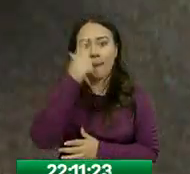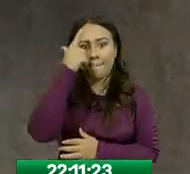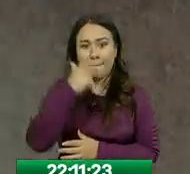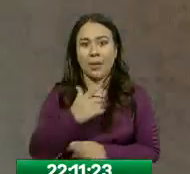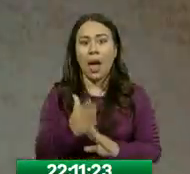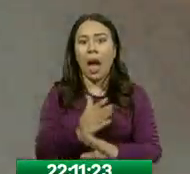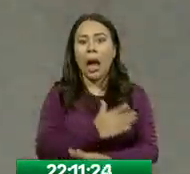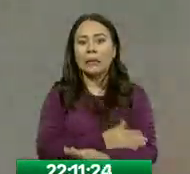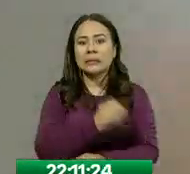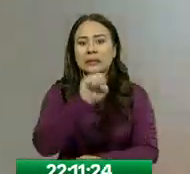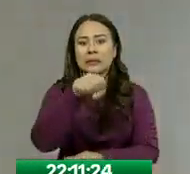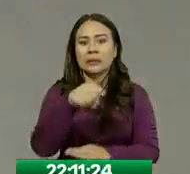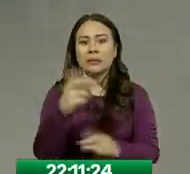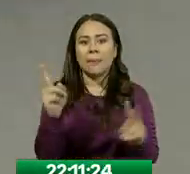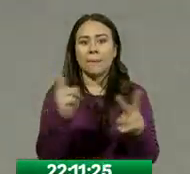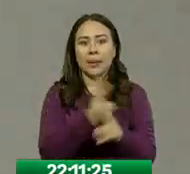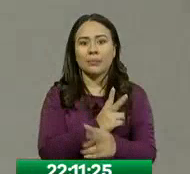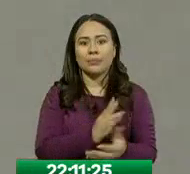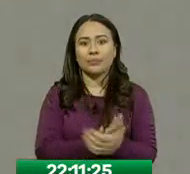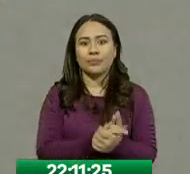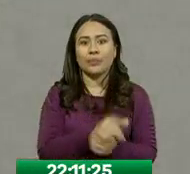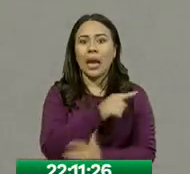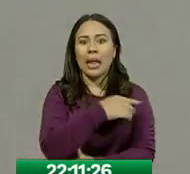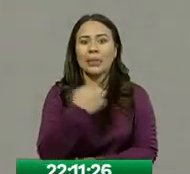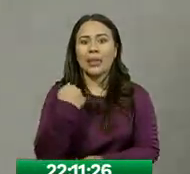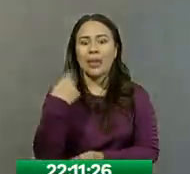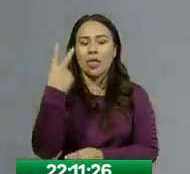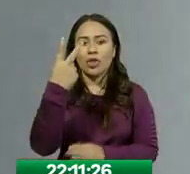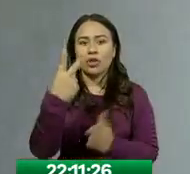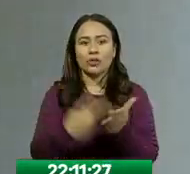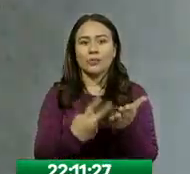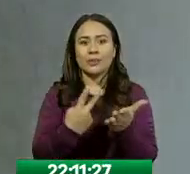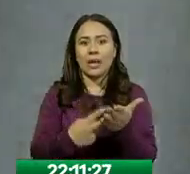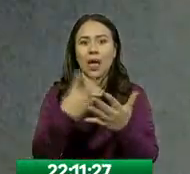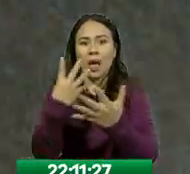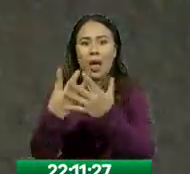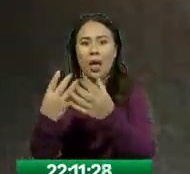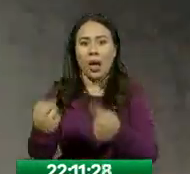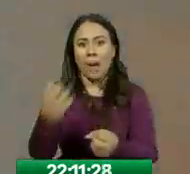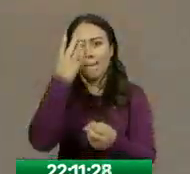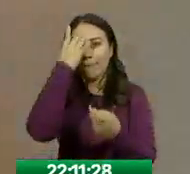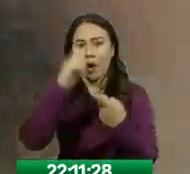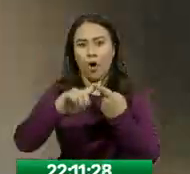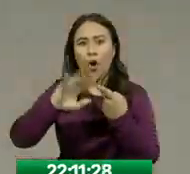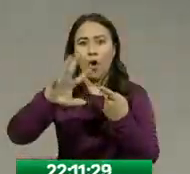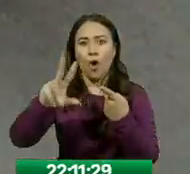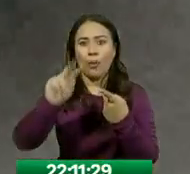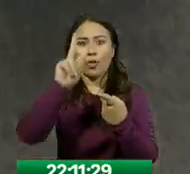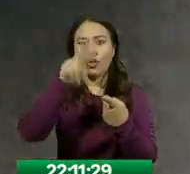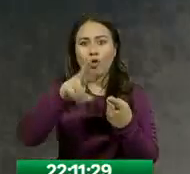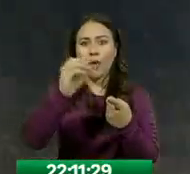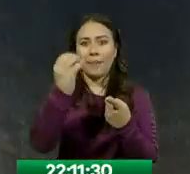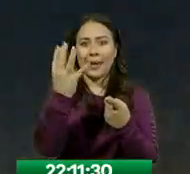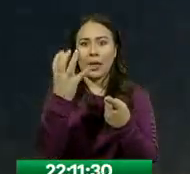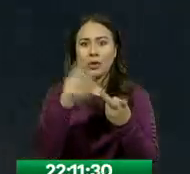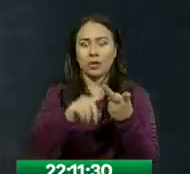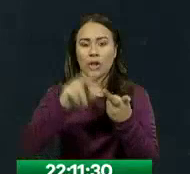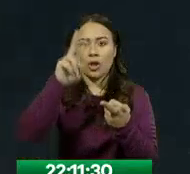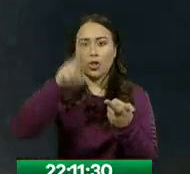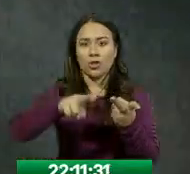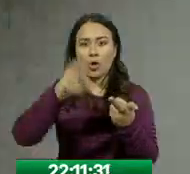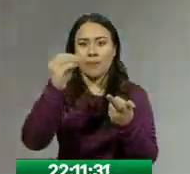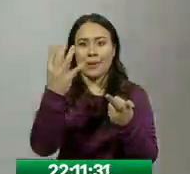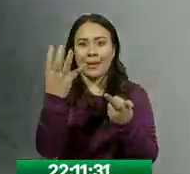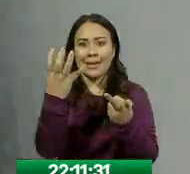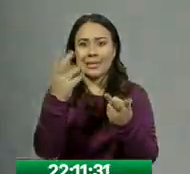registra antecedentes delictivos. Tiene 2 detenciones por robo en el 2014 y en el 2015. Y que se investigará al